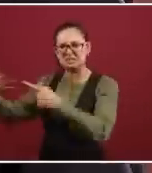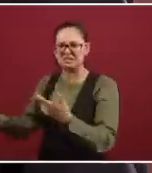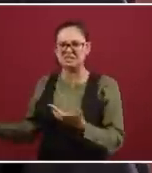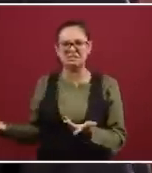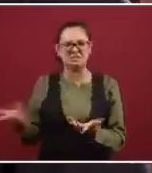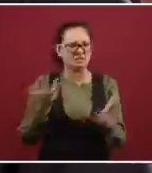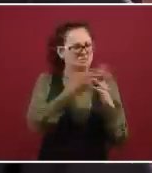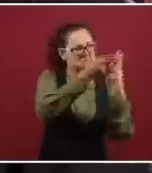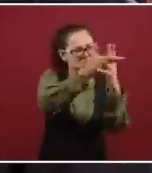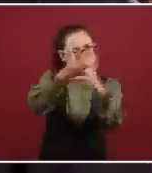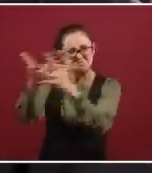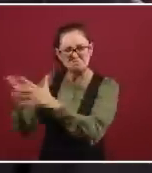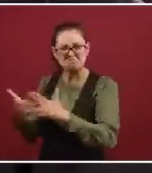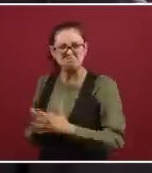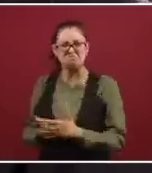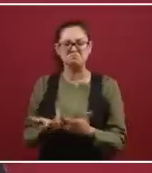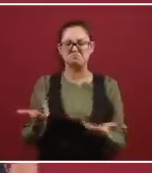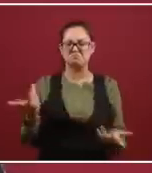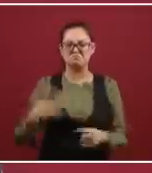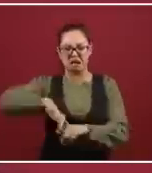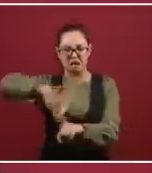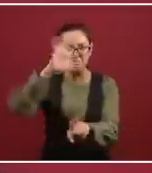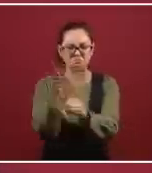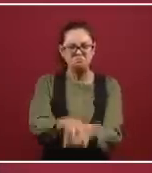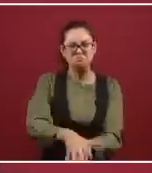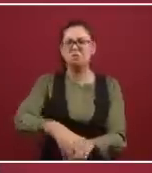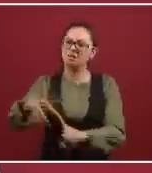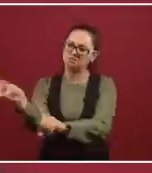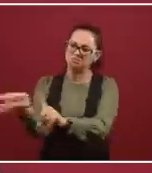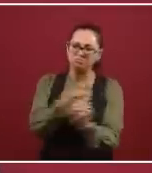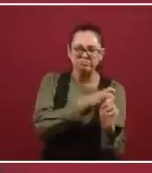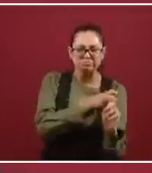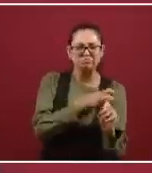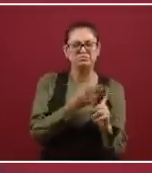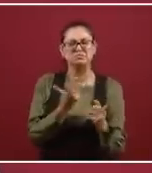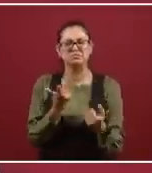las masacres, las desapariciones?